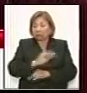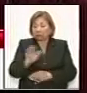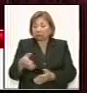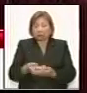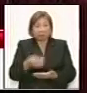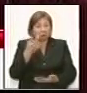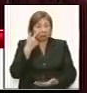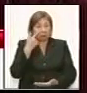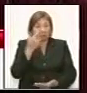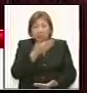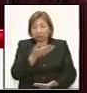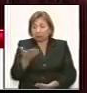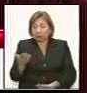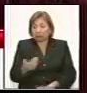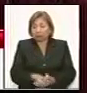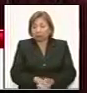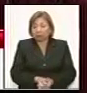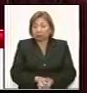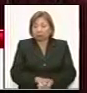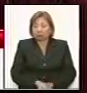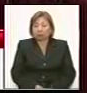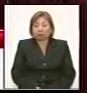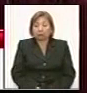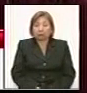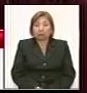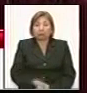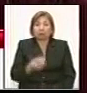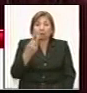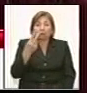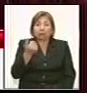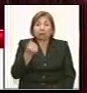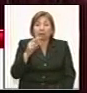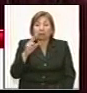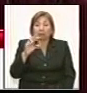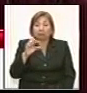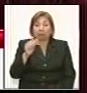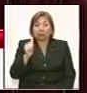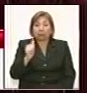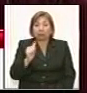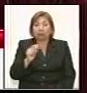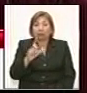ustedes conocen, el novelista Vargas Llosa, ¿no?